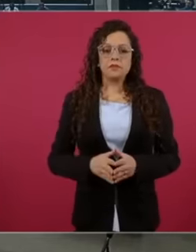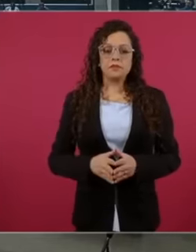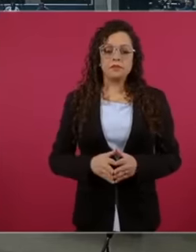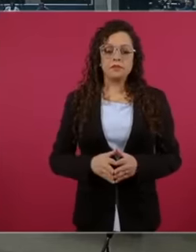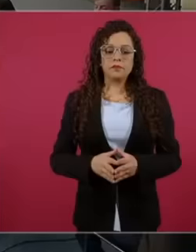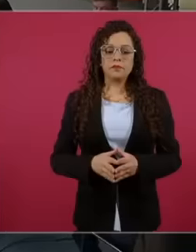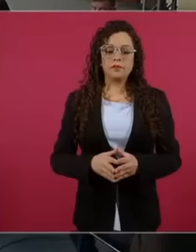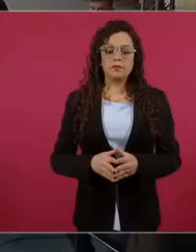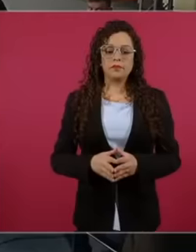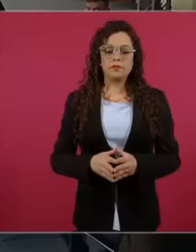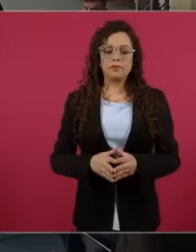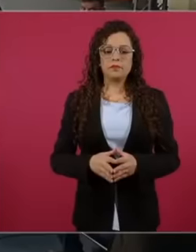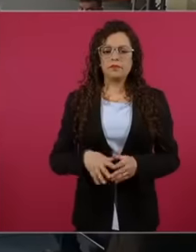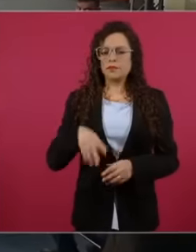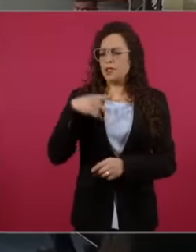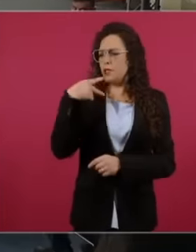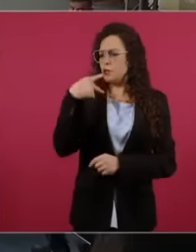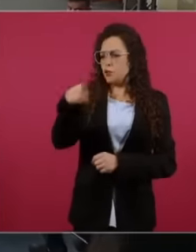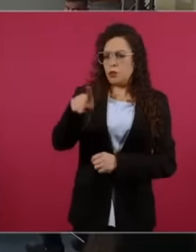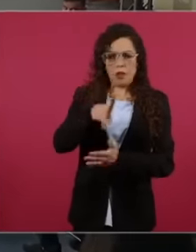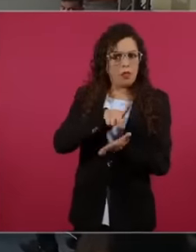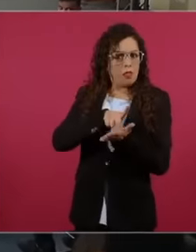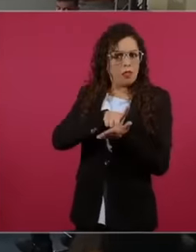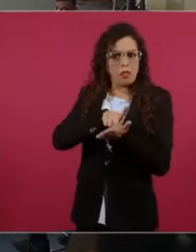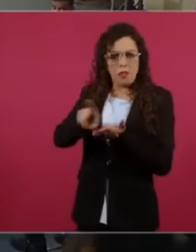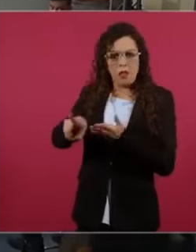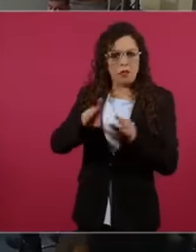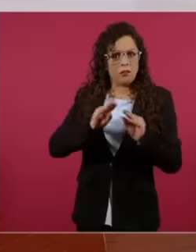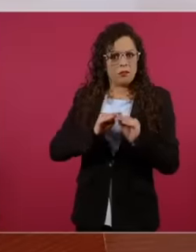derecho. Vivimos en un país libre.